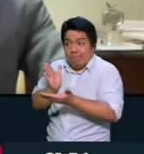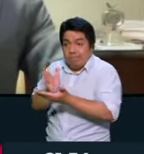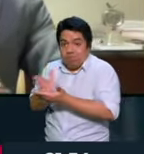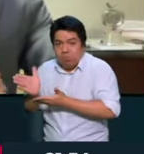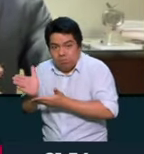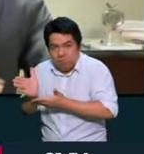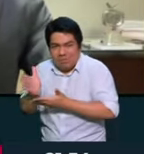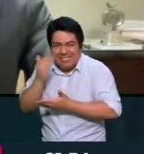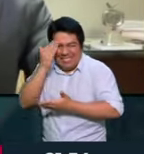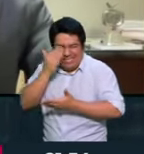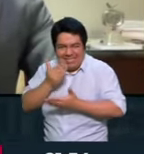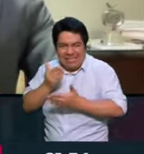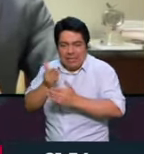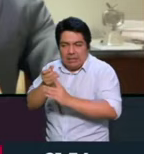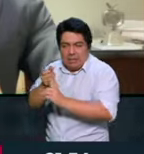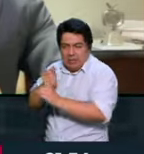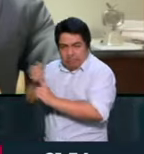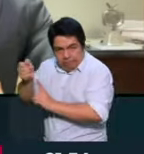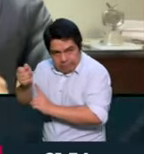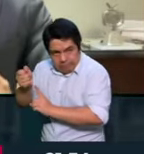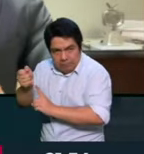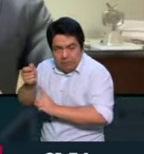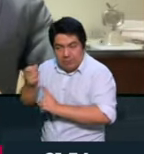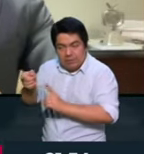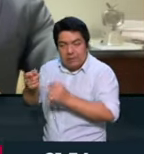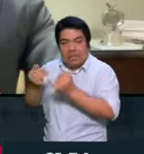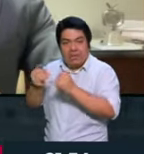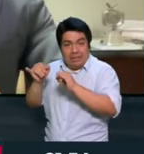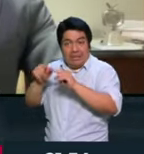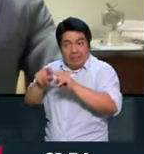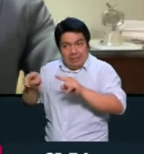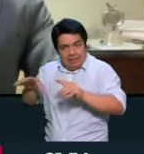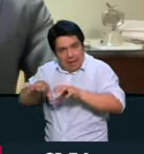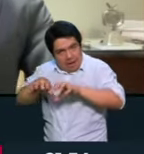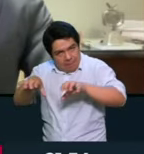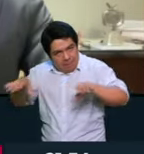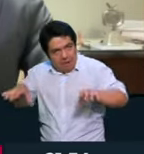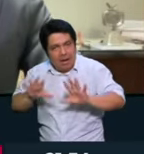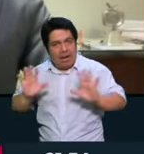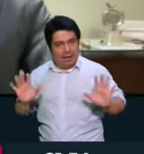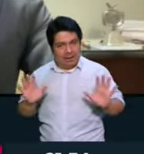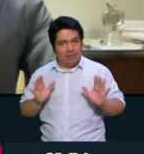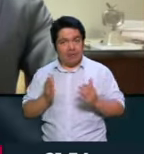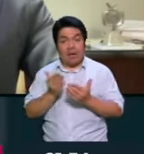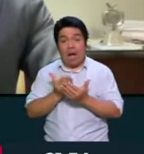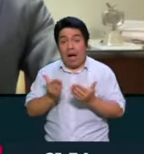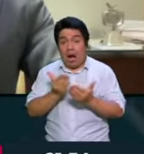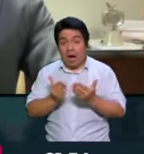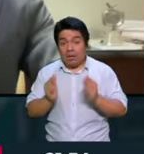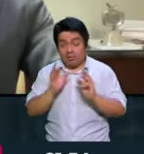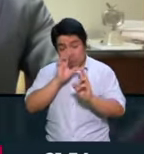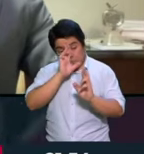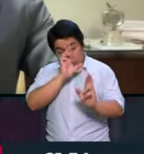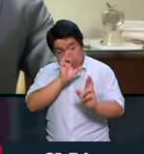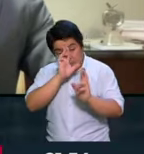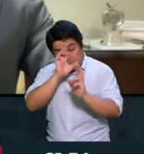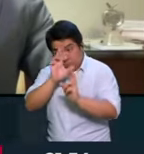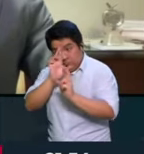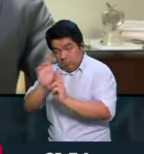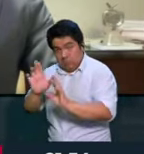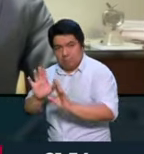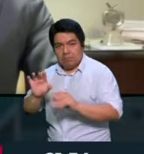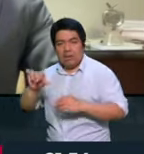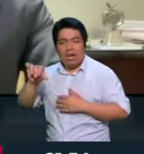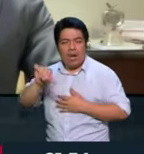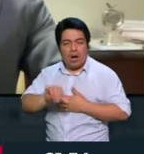una violencia a la independencia de los poderes de la Unión, cosa que hasta el momento se ha respetado. Hoy también es parte